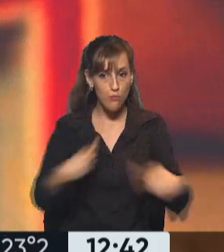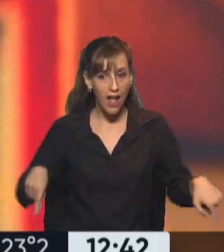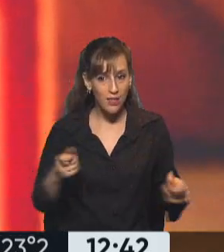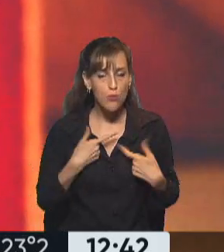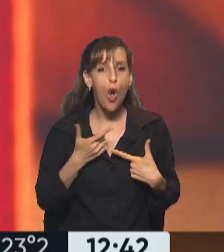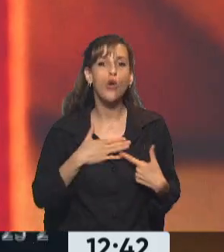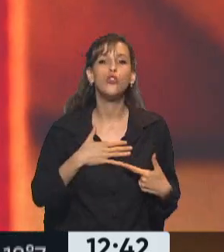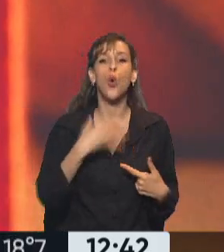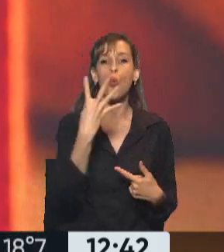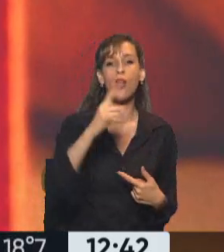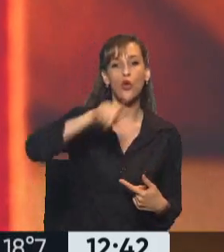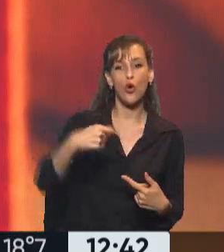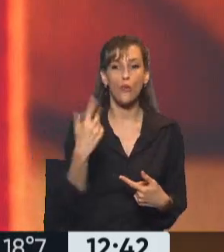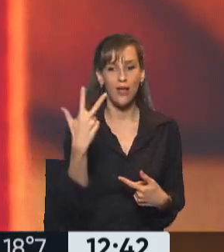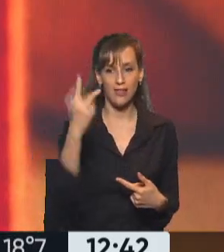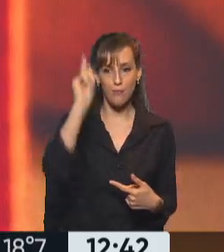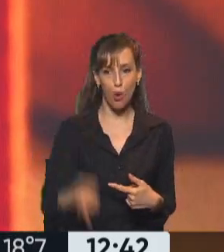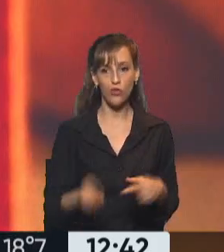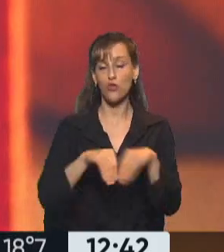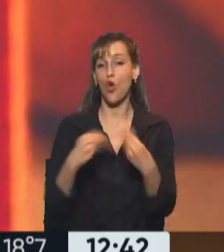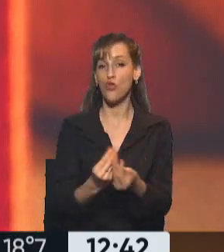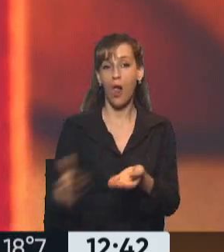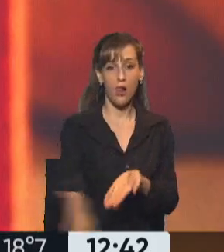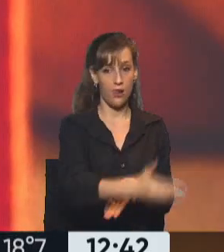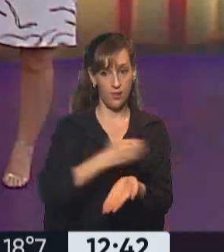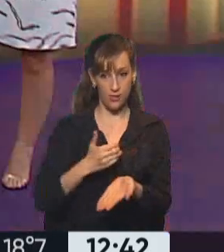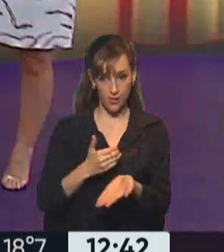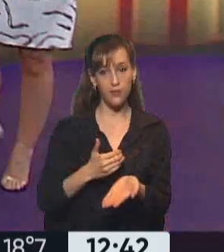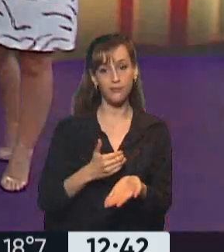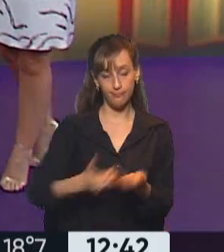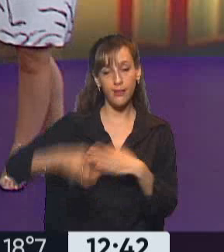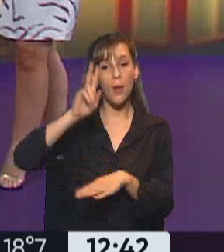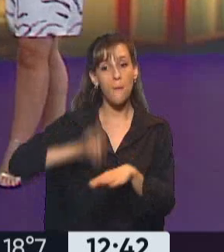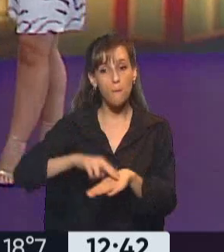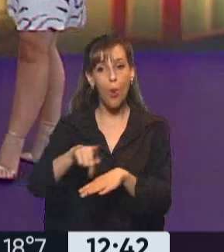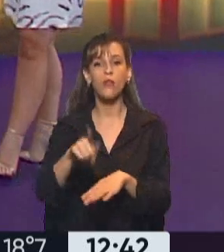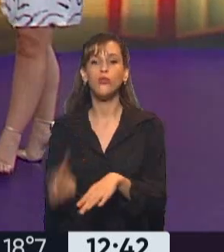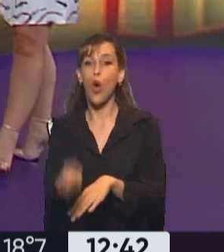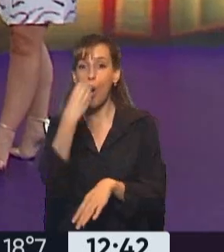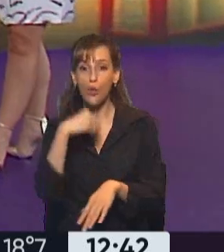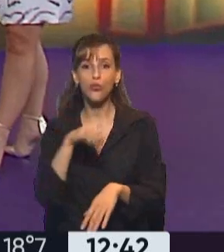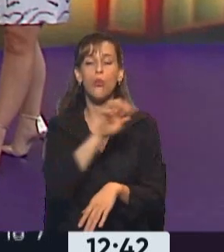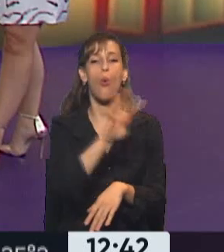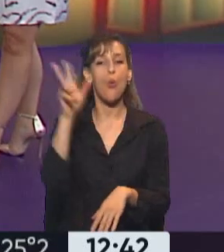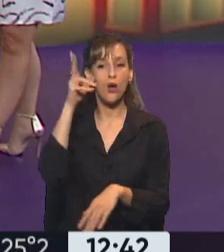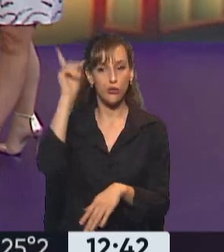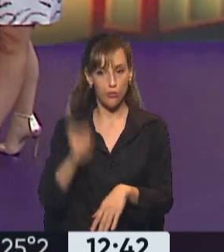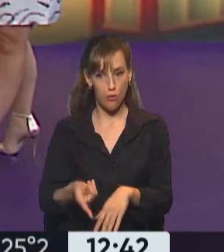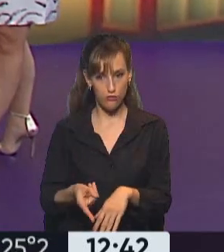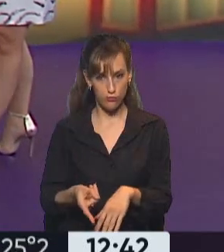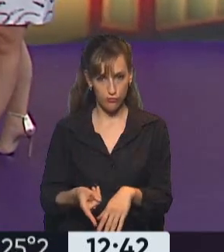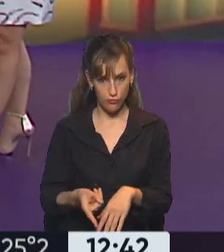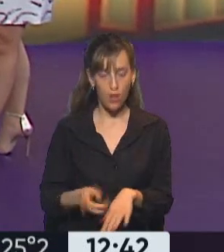una fuente de ingreso de la más relevante, diríamos que es de la menos relevante. Los impuestos al consumo son el 48%. La mitad de lo que se